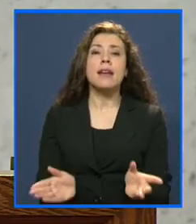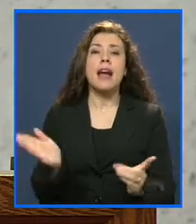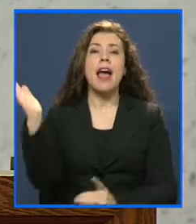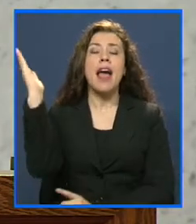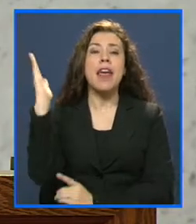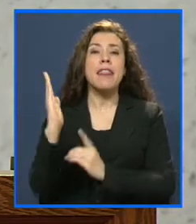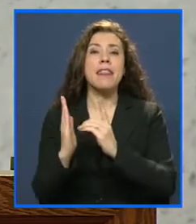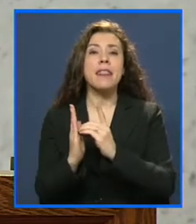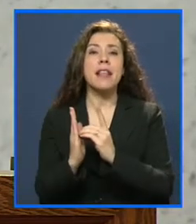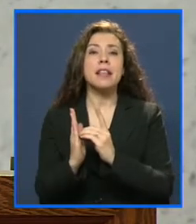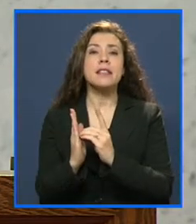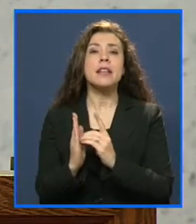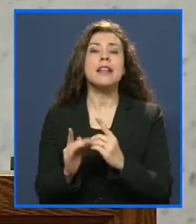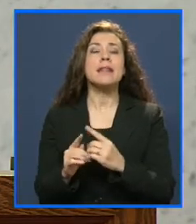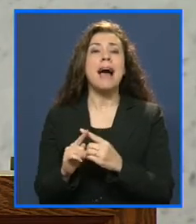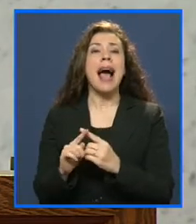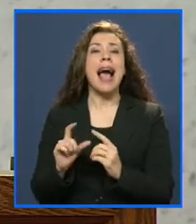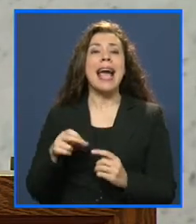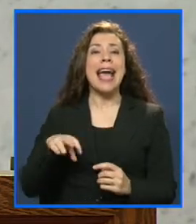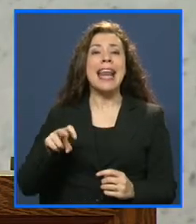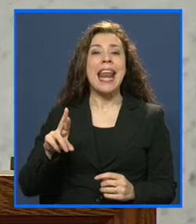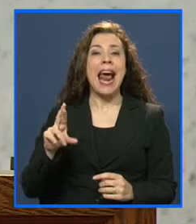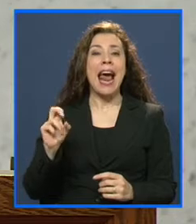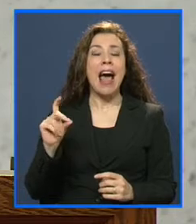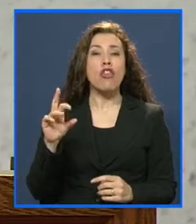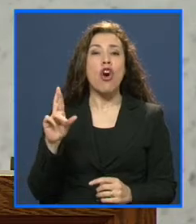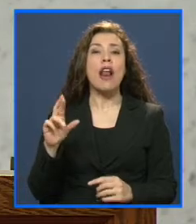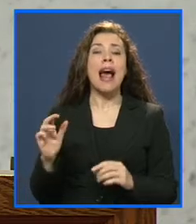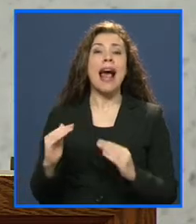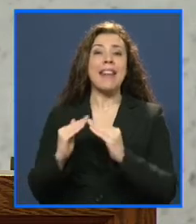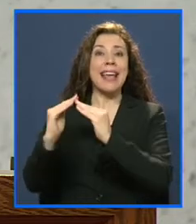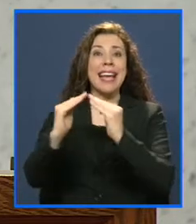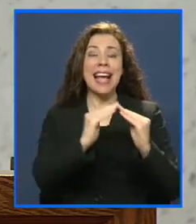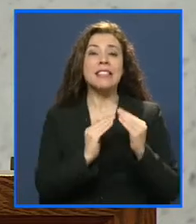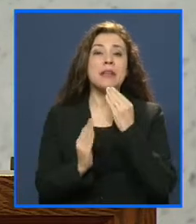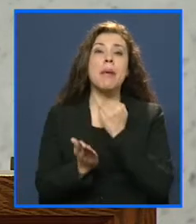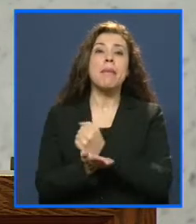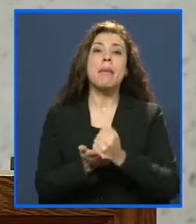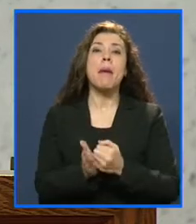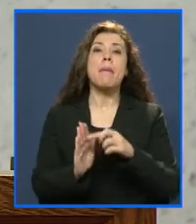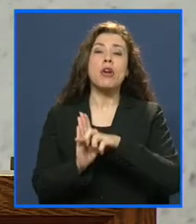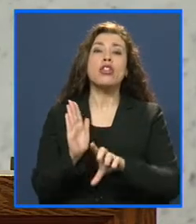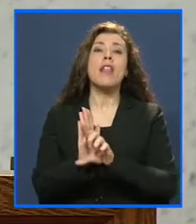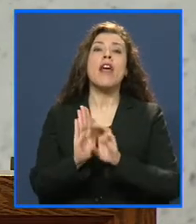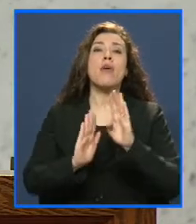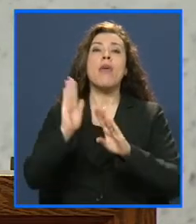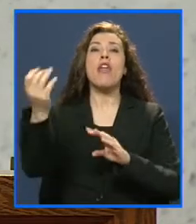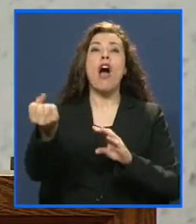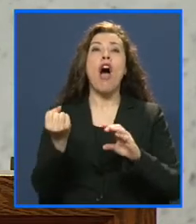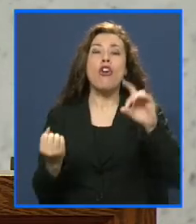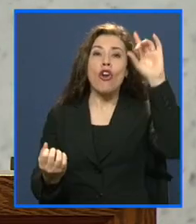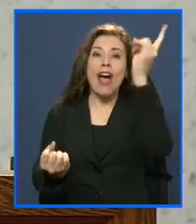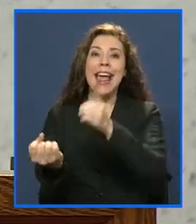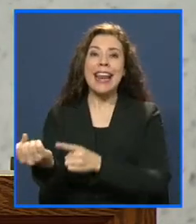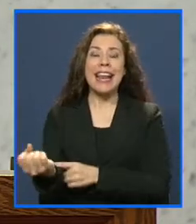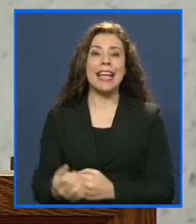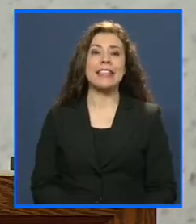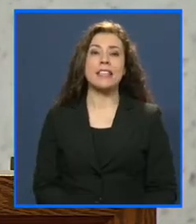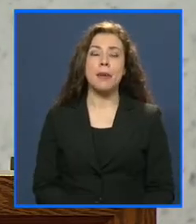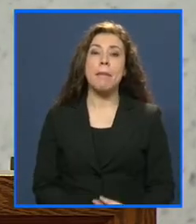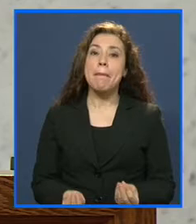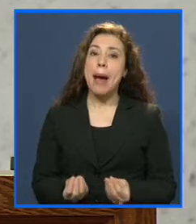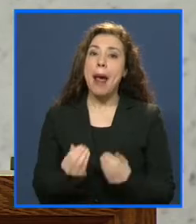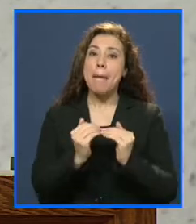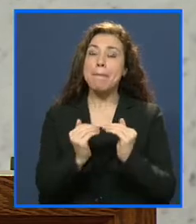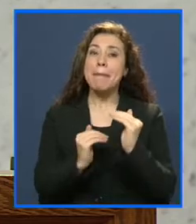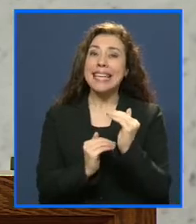generadora residenciales así como la actual tramitación del proyecto de ley sobre eficiencia energética para aumentar